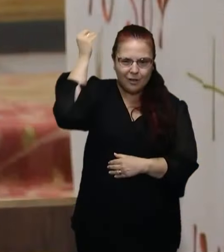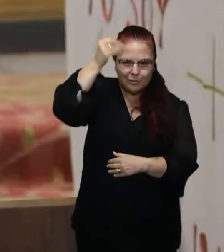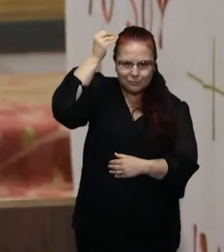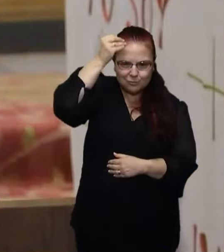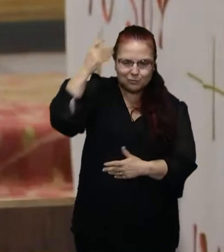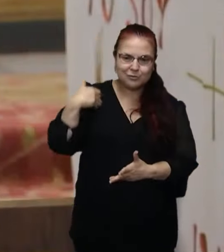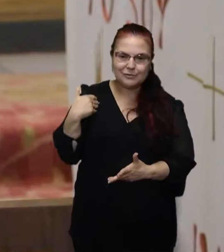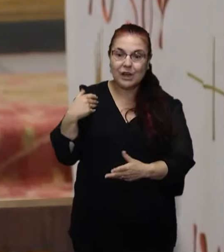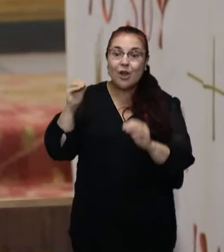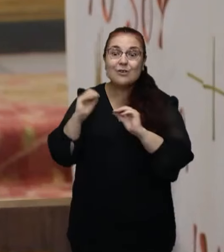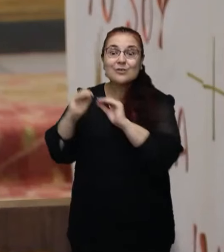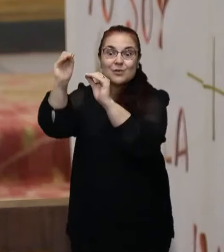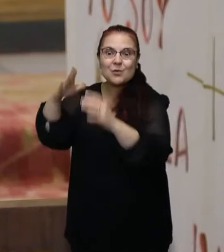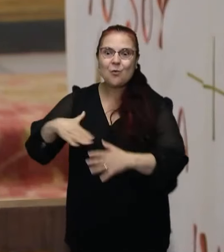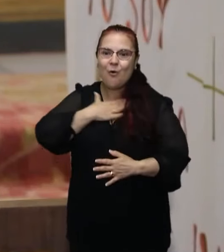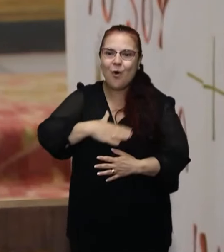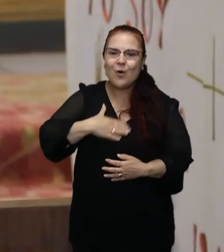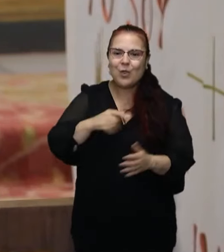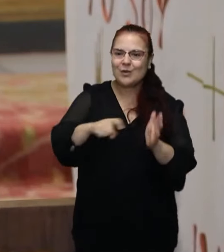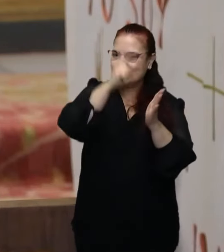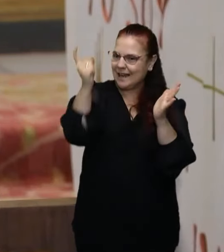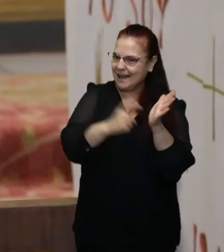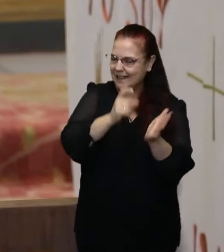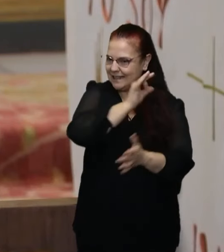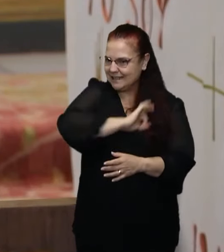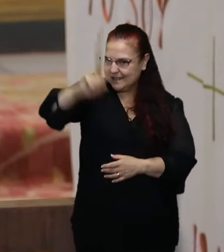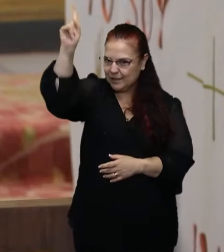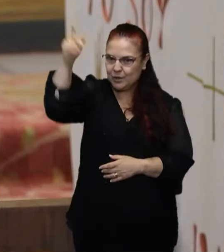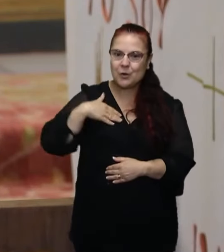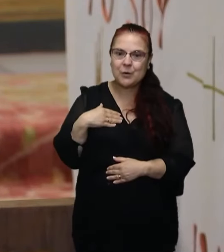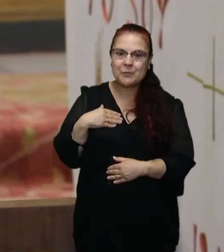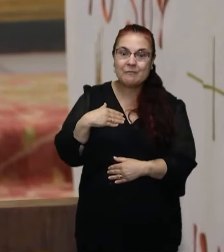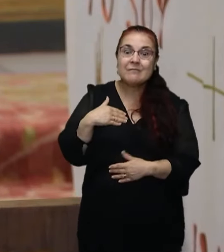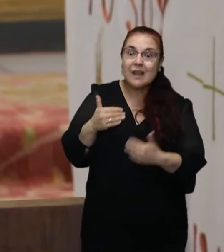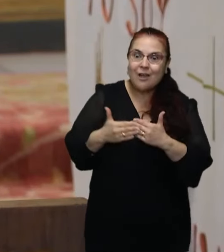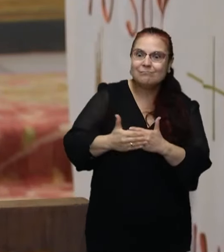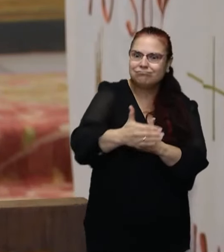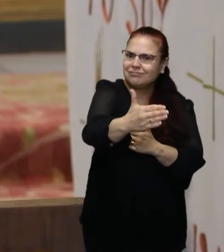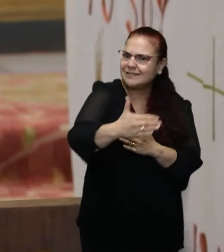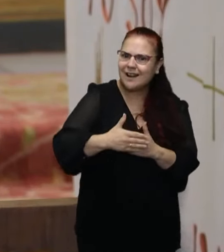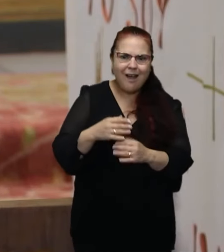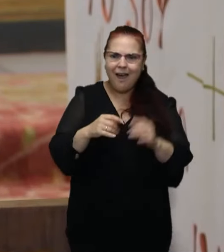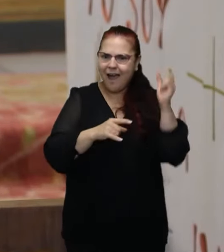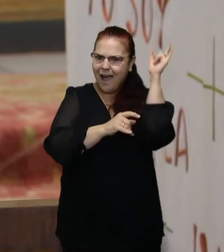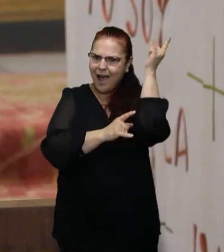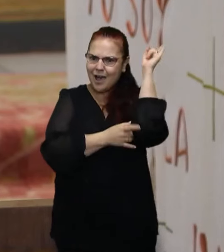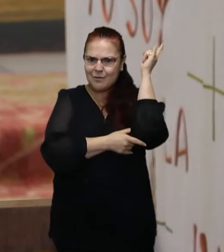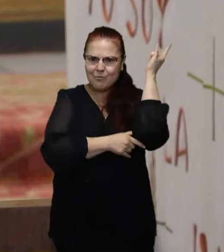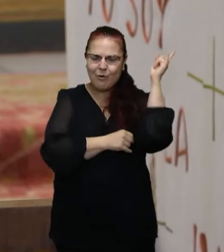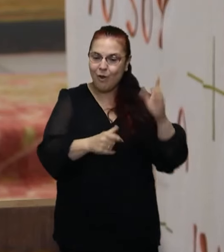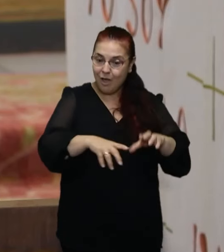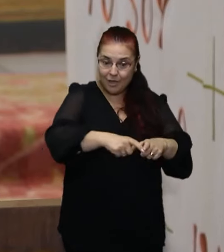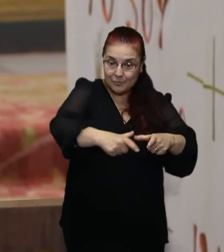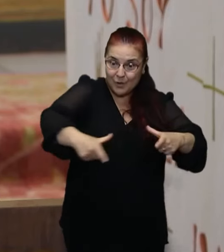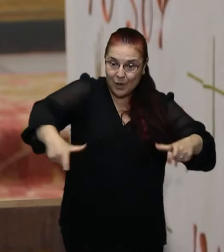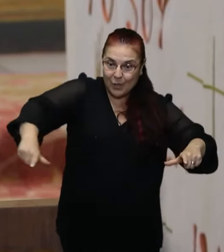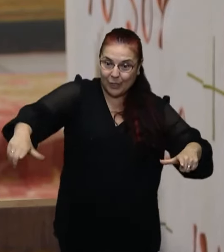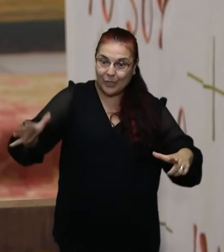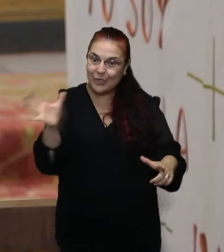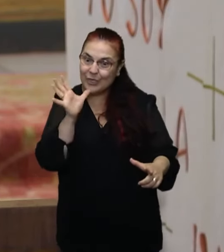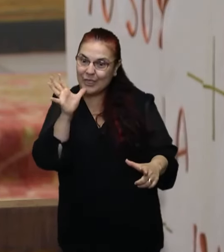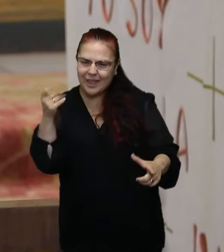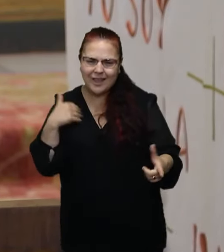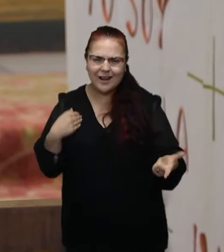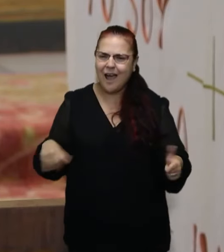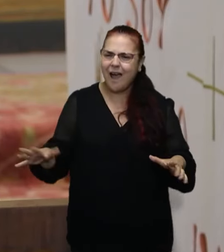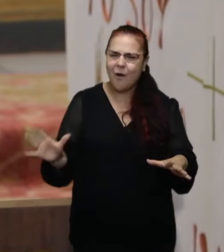Su gozo es la ley del Señor. Será como un árbol plantado al borde de la acequia, da fruto